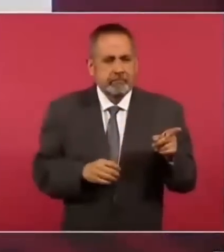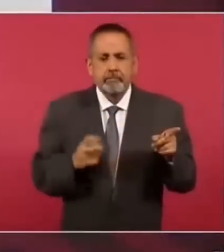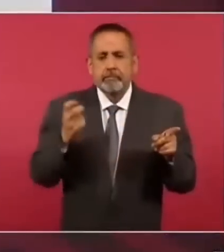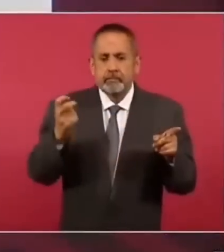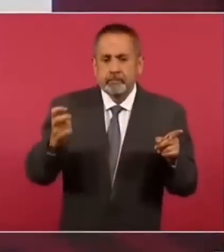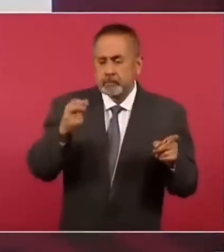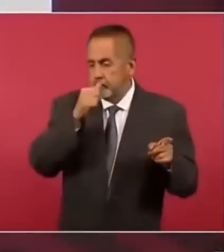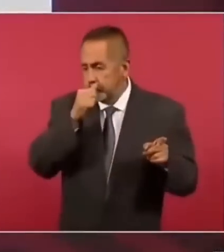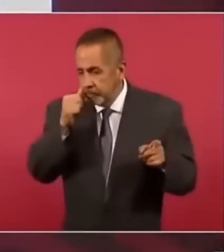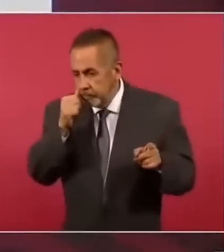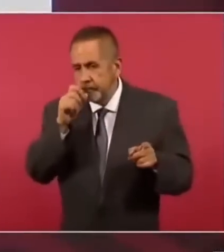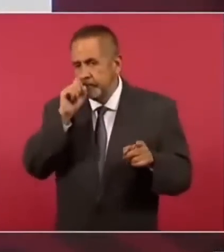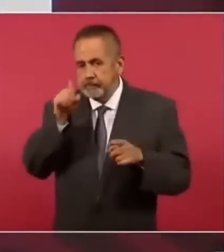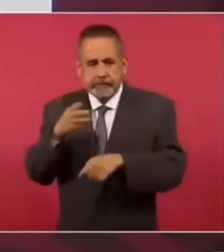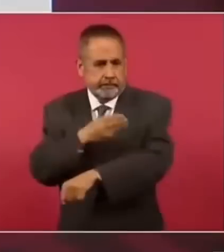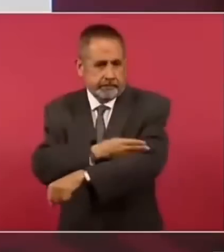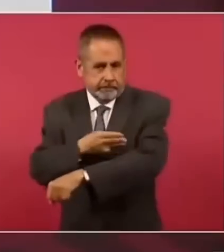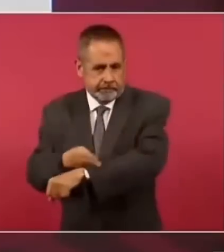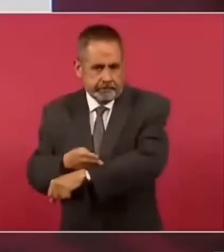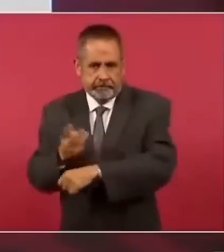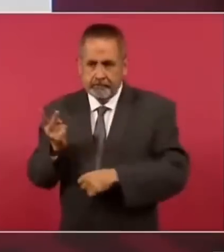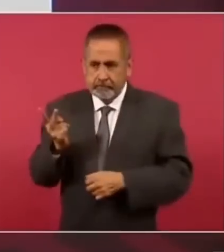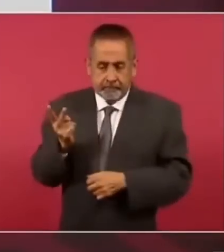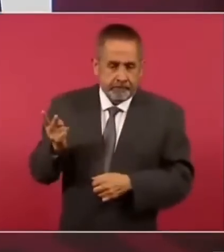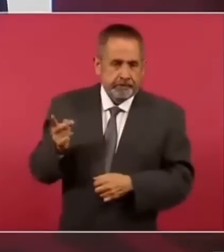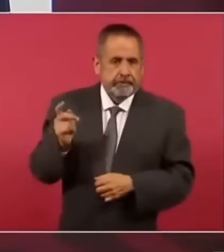Juárez y Madero